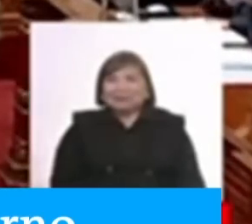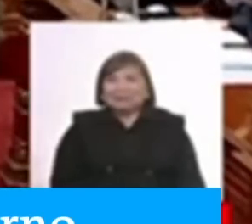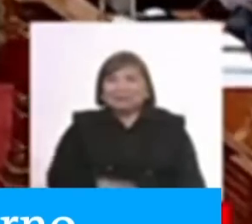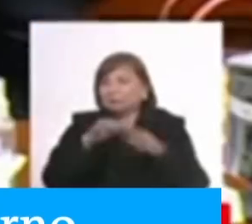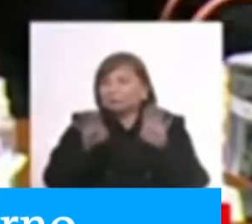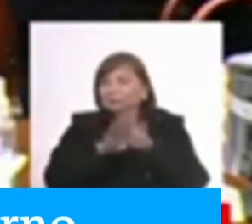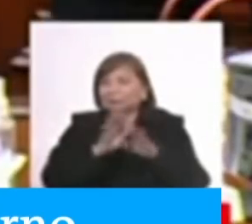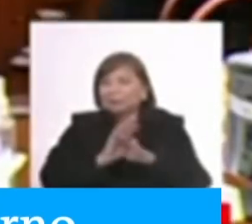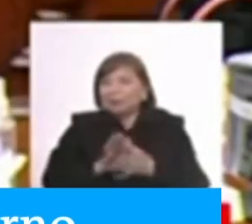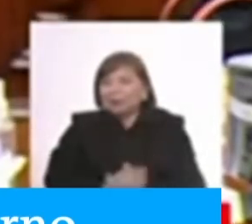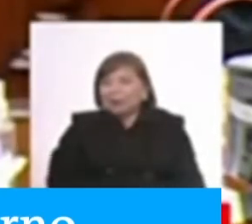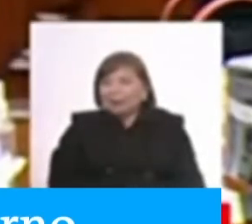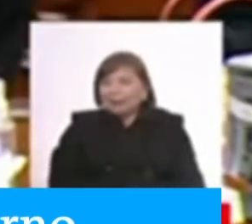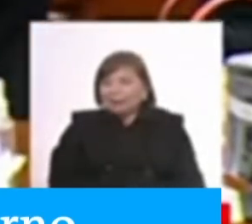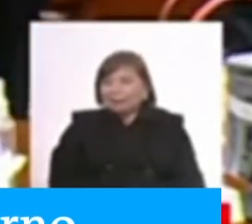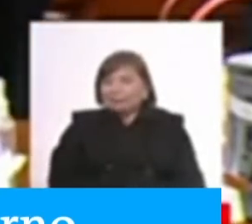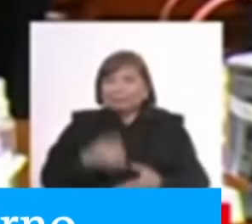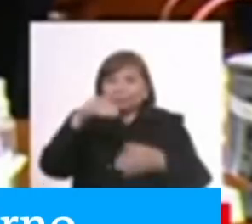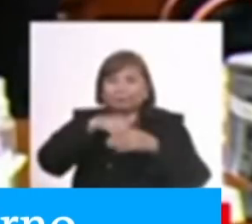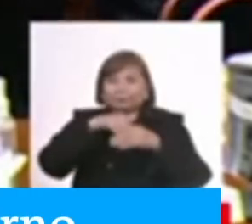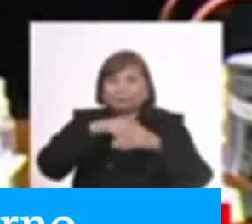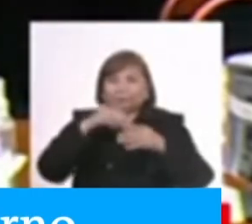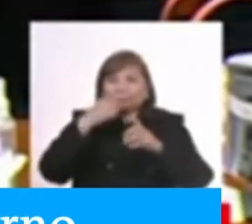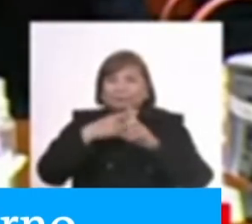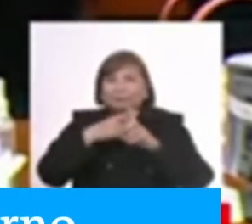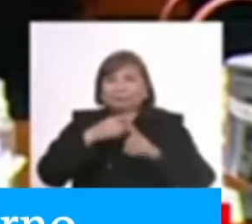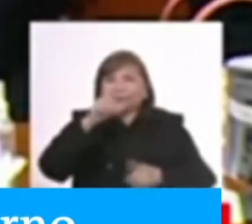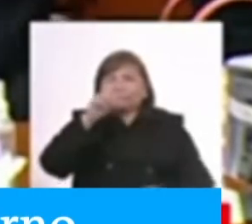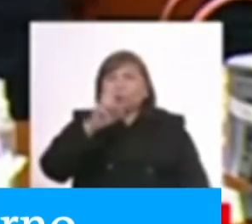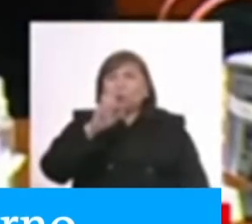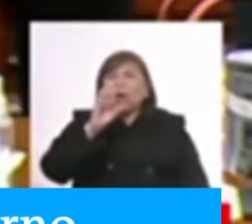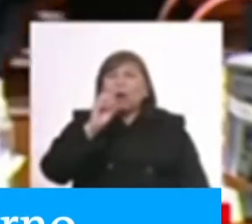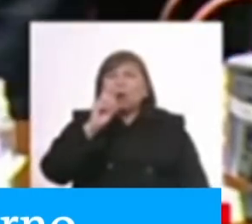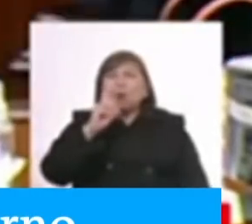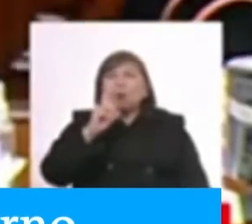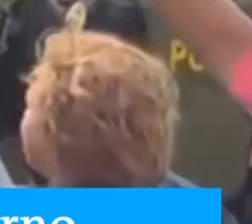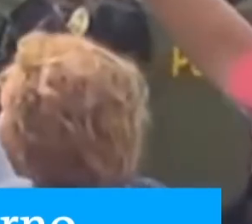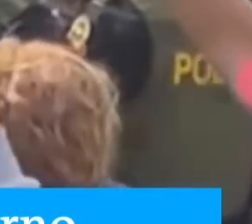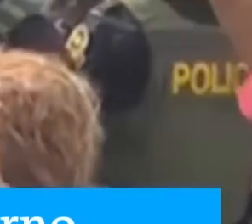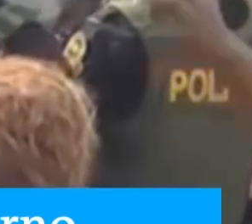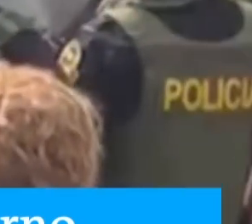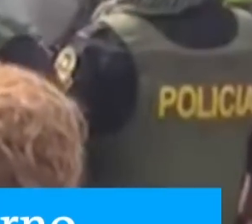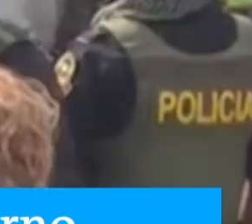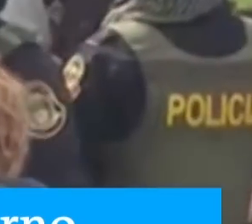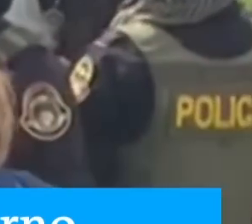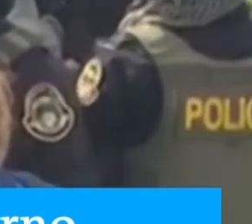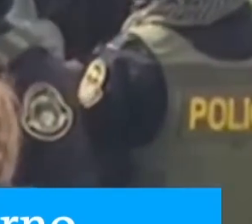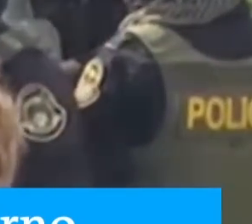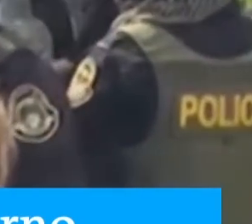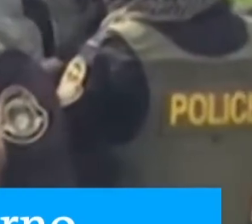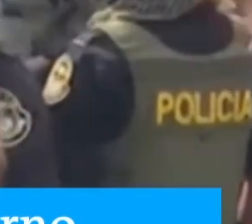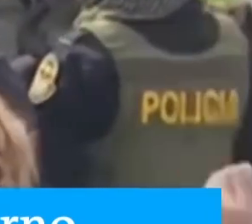participaba desde prisión en la primera audiencia judicial sobre su arresto. La fiscalía pide que permanezca detenido por al